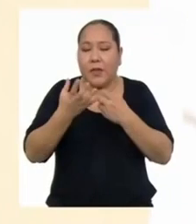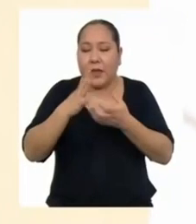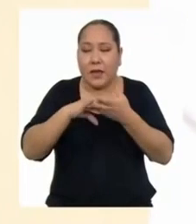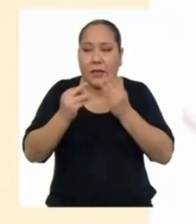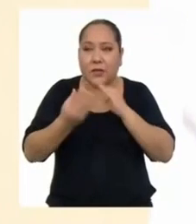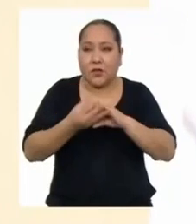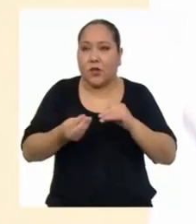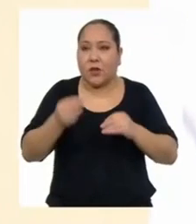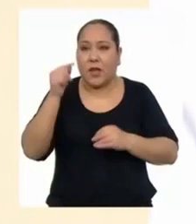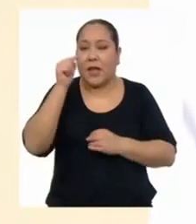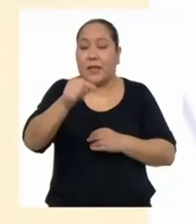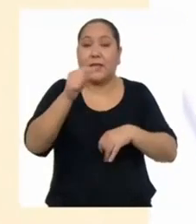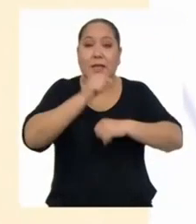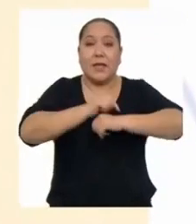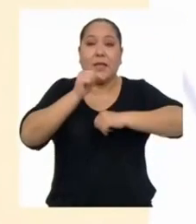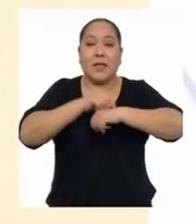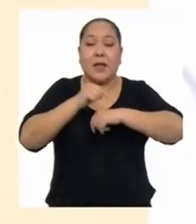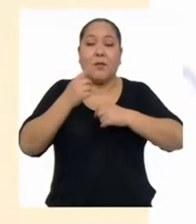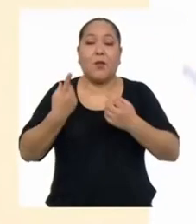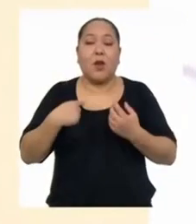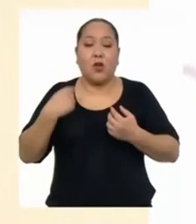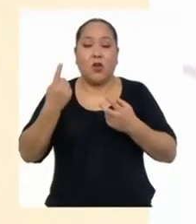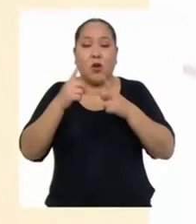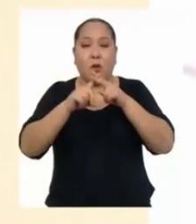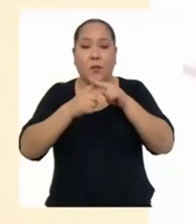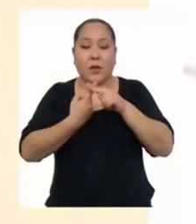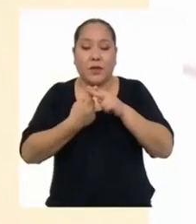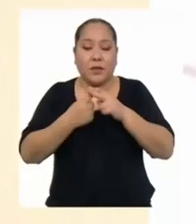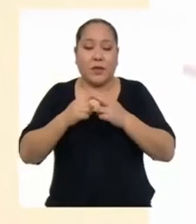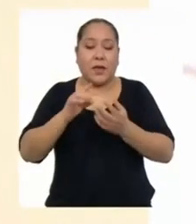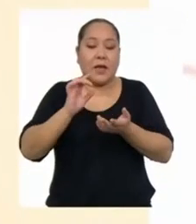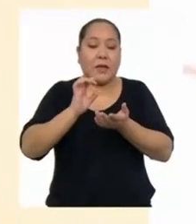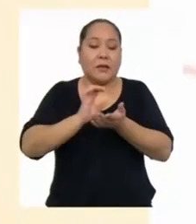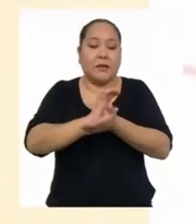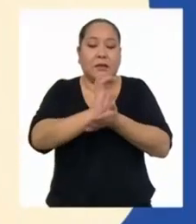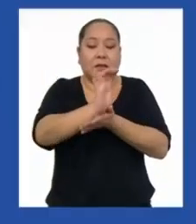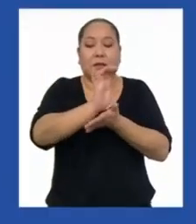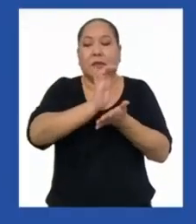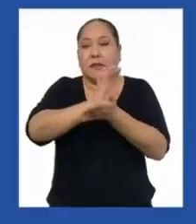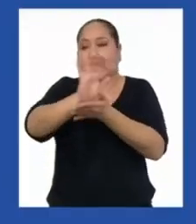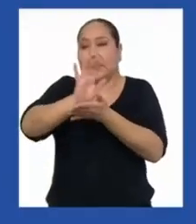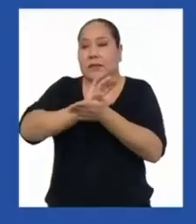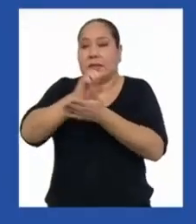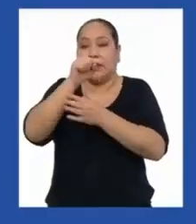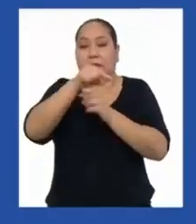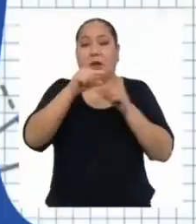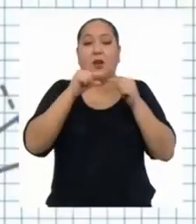Ese fue el momento en que empecé a sentirme rechazada por el grupo.